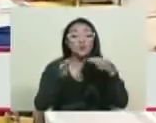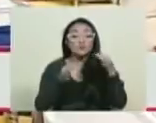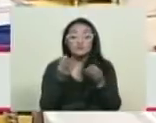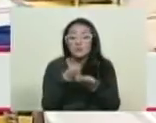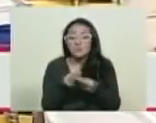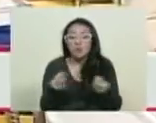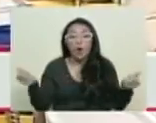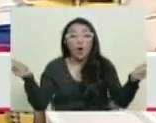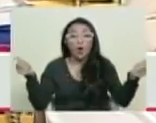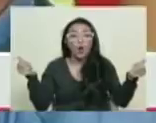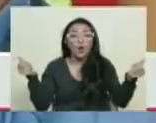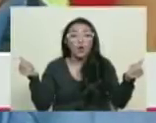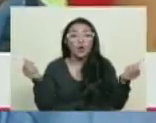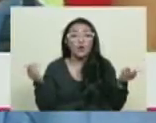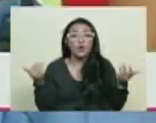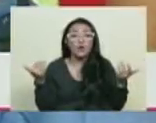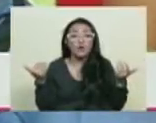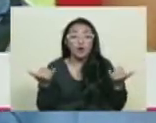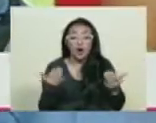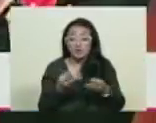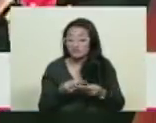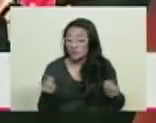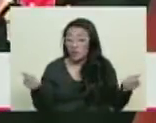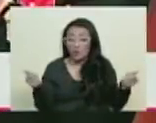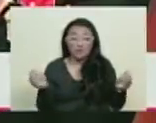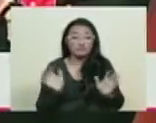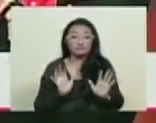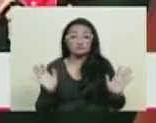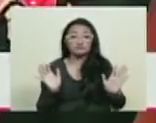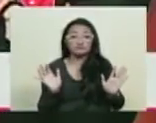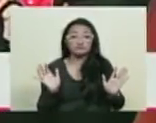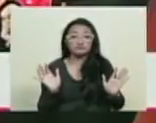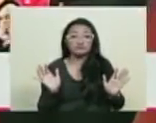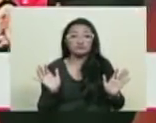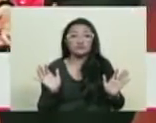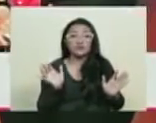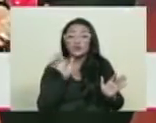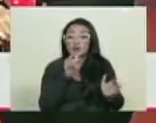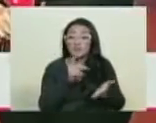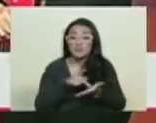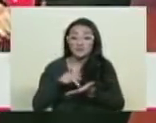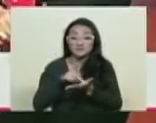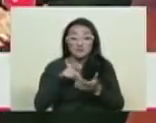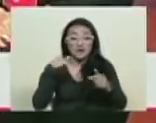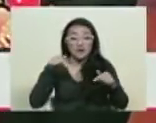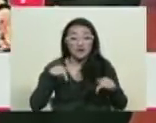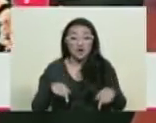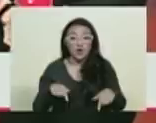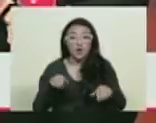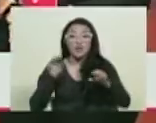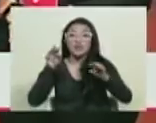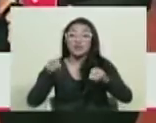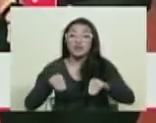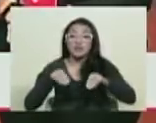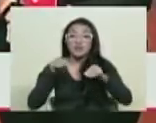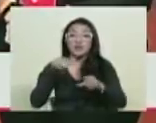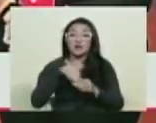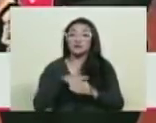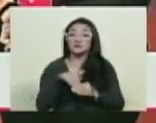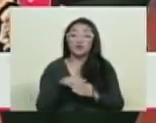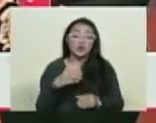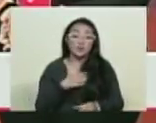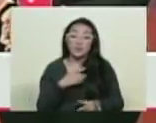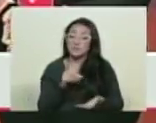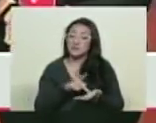mapa político venezolano y hoy desaparecen totalmente porque partido que no haya participado hoy y haya llamado al boicot de las elecciones no